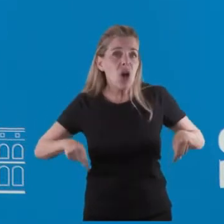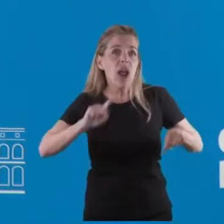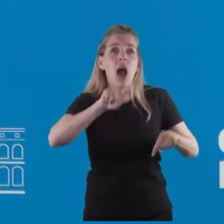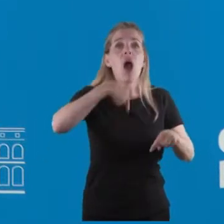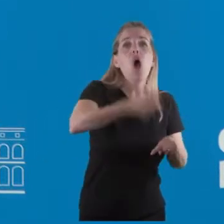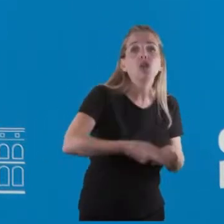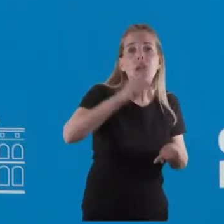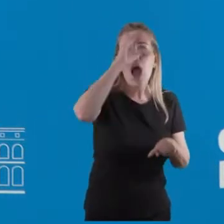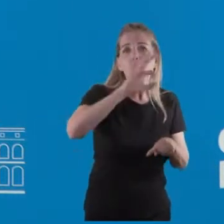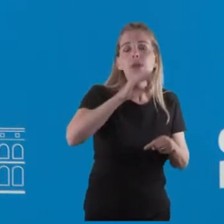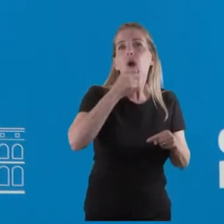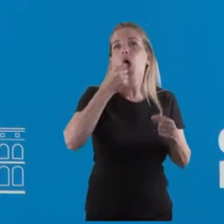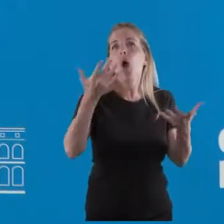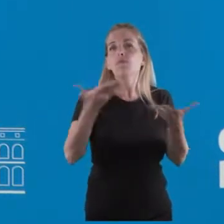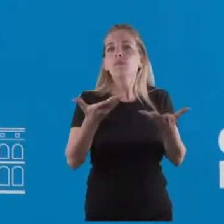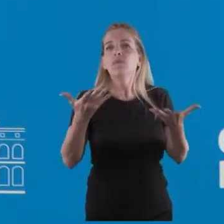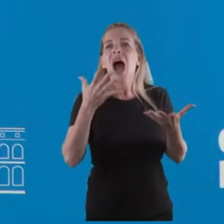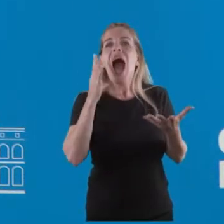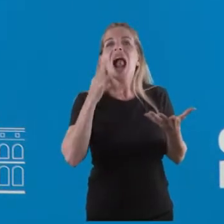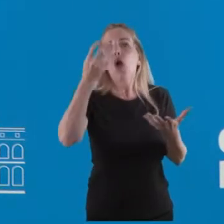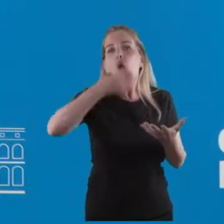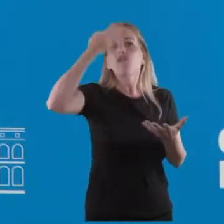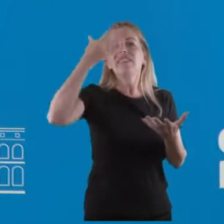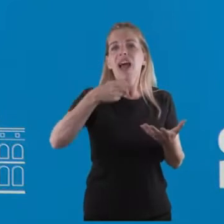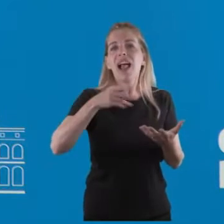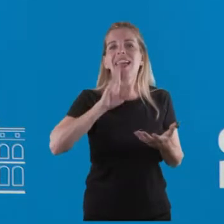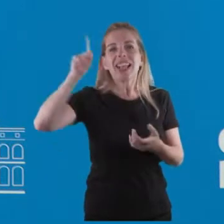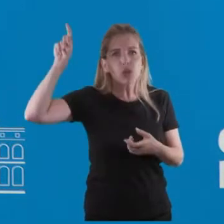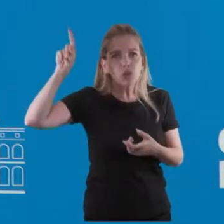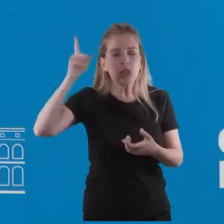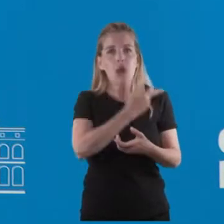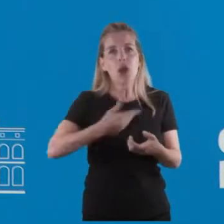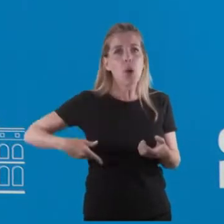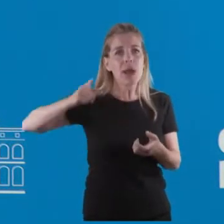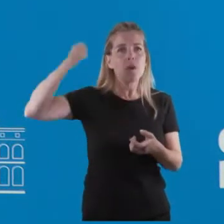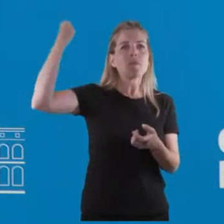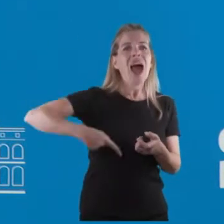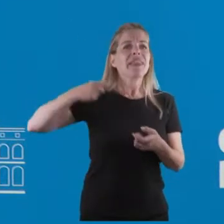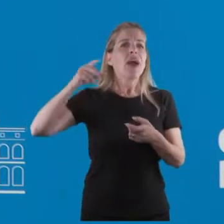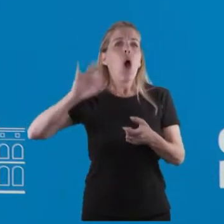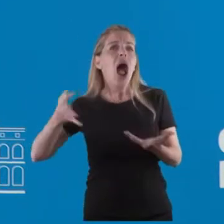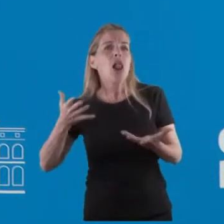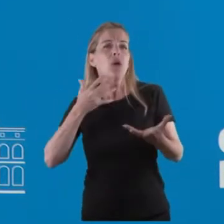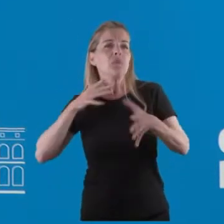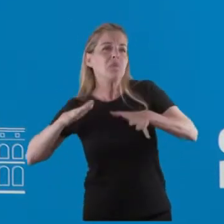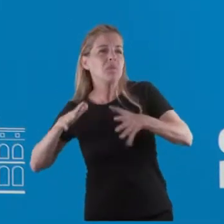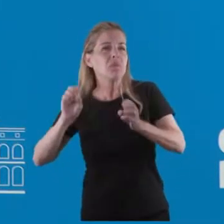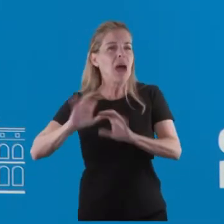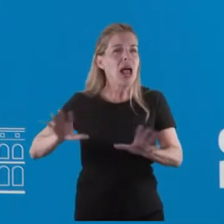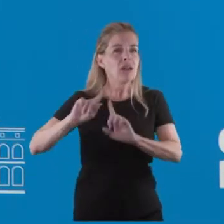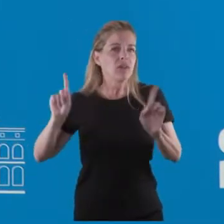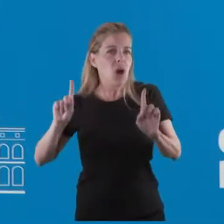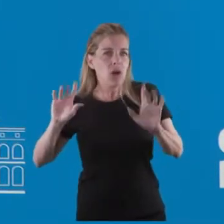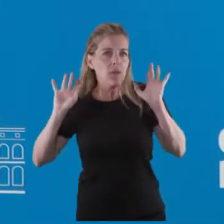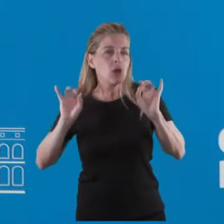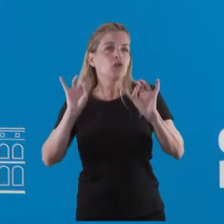oficial del gobierno de los eeuu que nos diga que algo de eso ha causado algún tipo de malestar solo tenemos